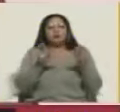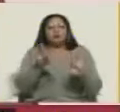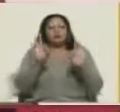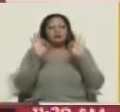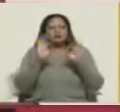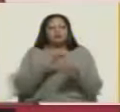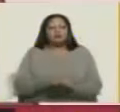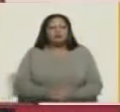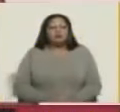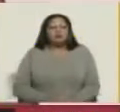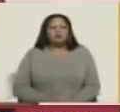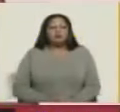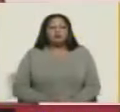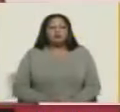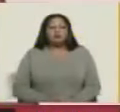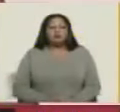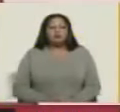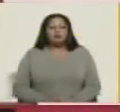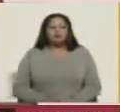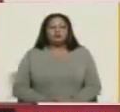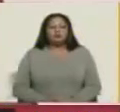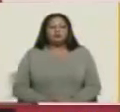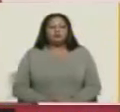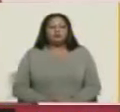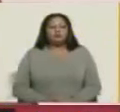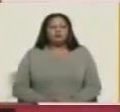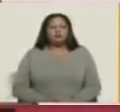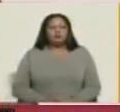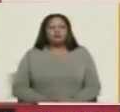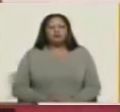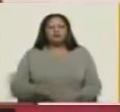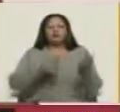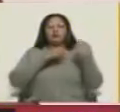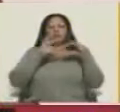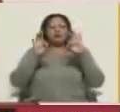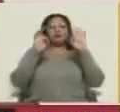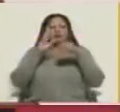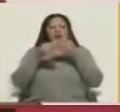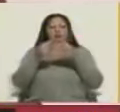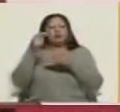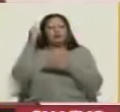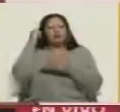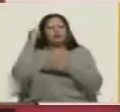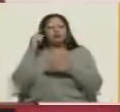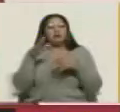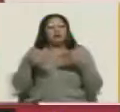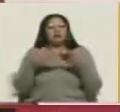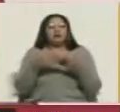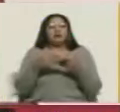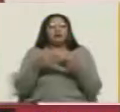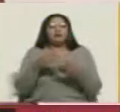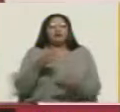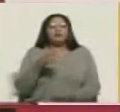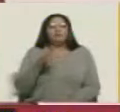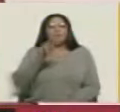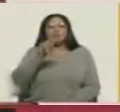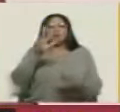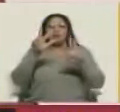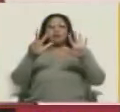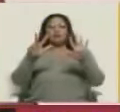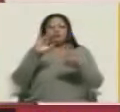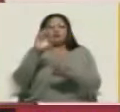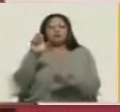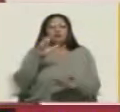particulares. ¿Verdad? Tareas particulares, de manera que de llegar al día D, que es el 28 de julio,